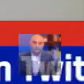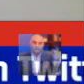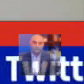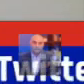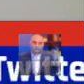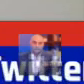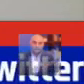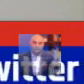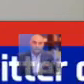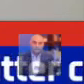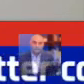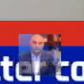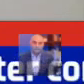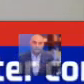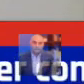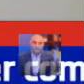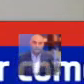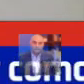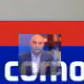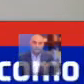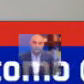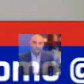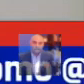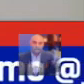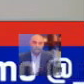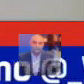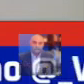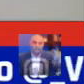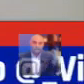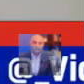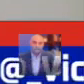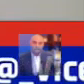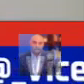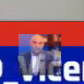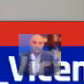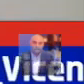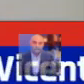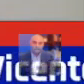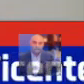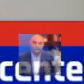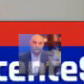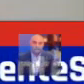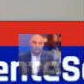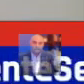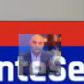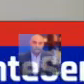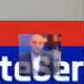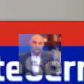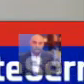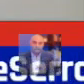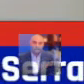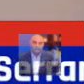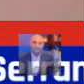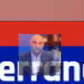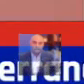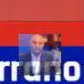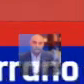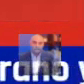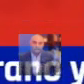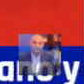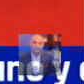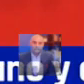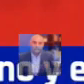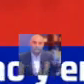Manuel Arroyo, Junco, Eli, Olegario o los Olegarios, etcétera, y que están